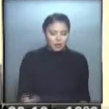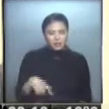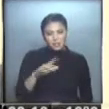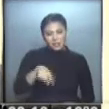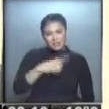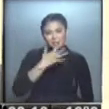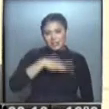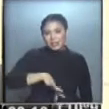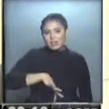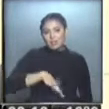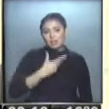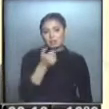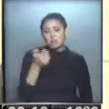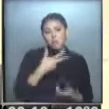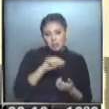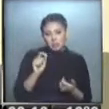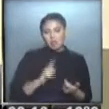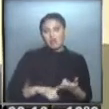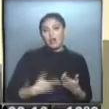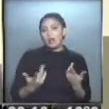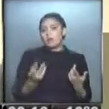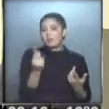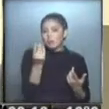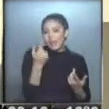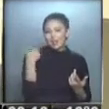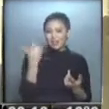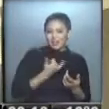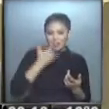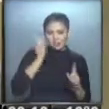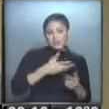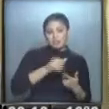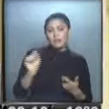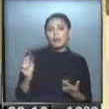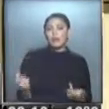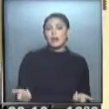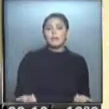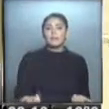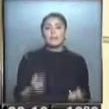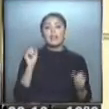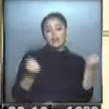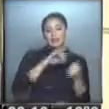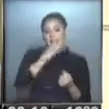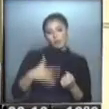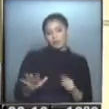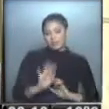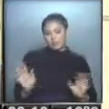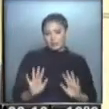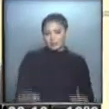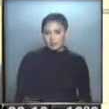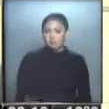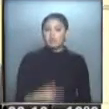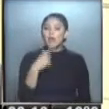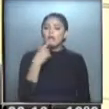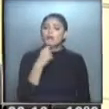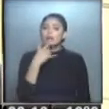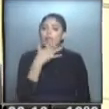supieron entender. Se llevaron el celular, algún efectivo que teníamos ahí en el momento y la camioneta y nada más que eso. ¿Hicieron la denuncia?